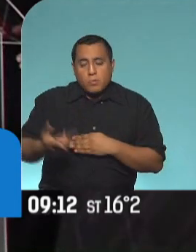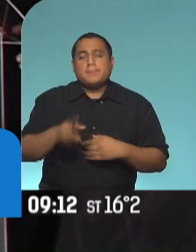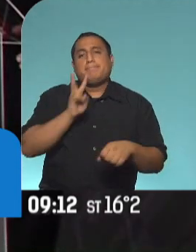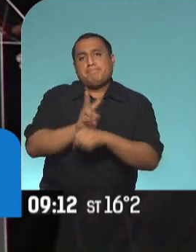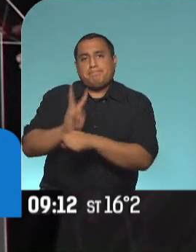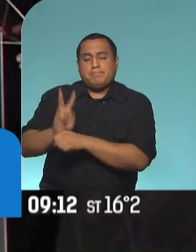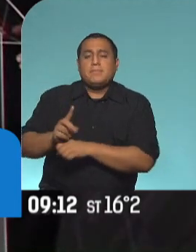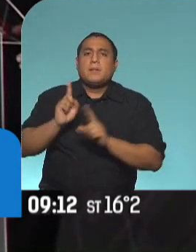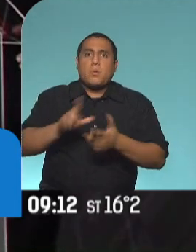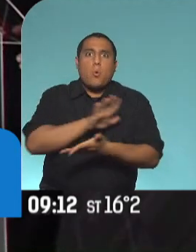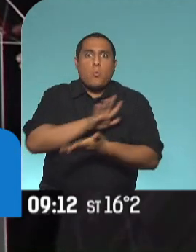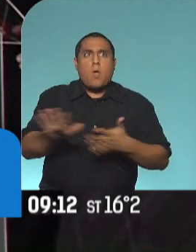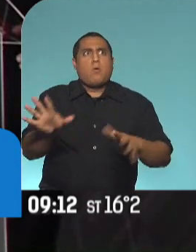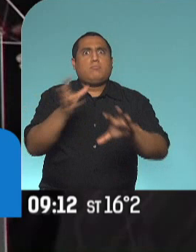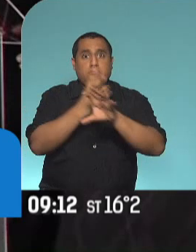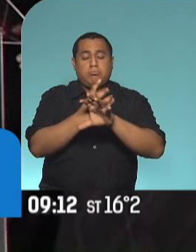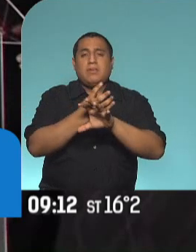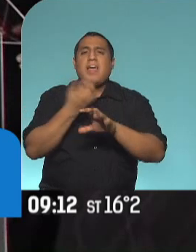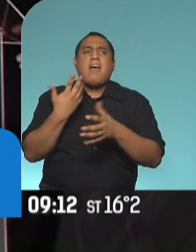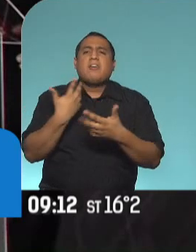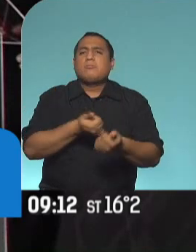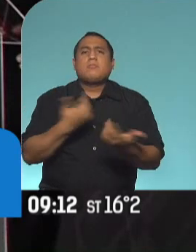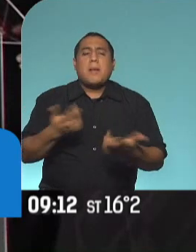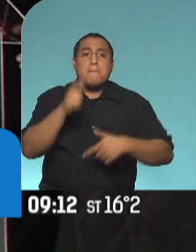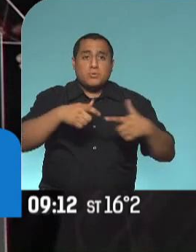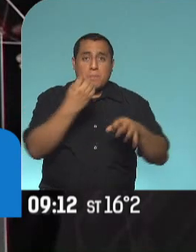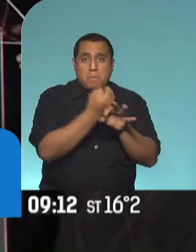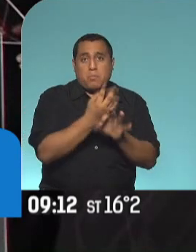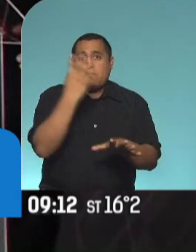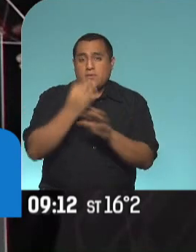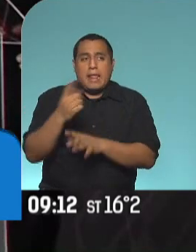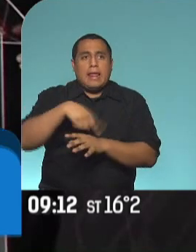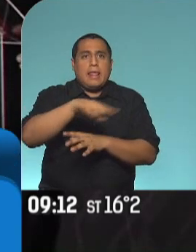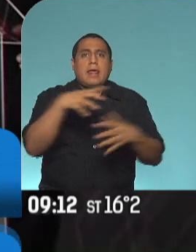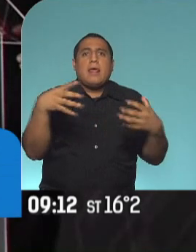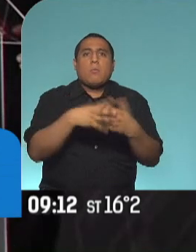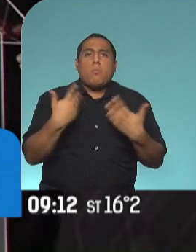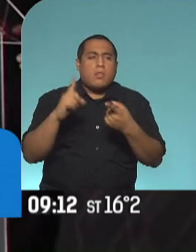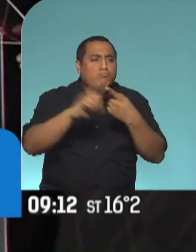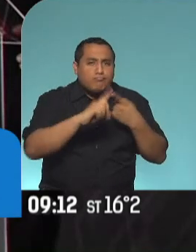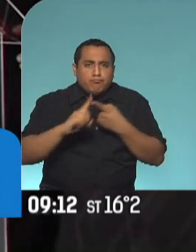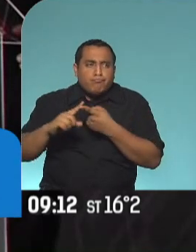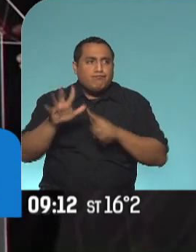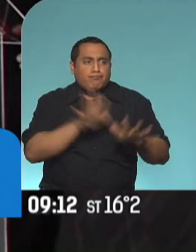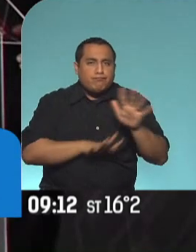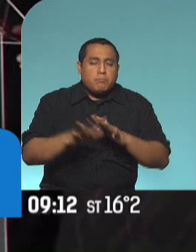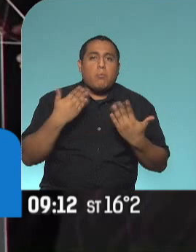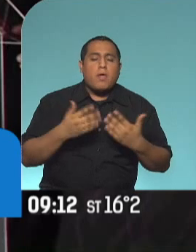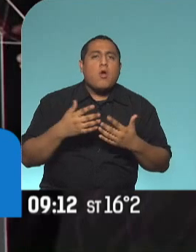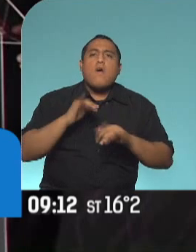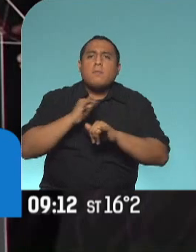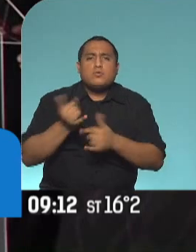una innovación social porque permite que los profesionales trabajen en equipo, trabajen coordinadamente, compartan